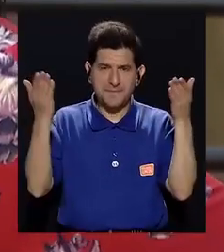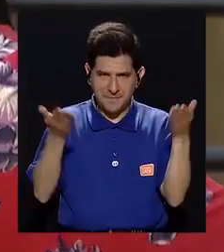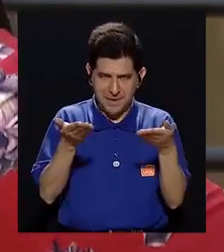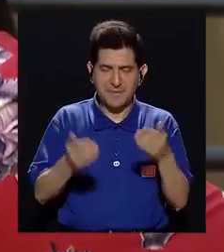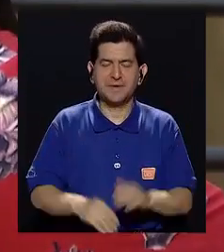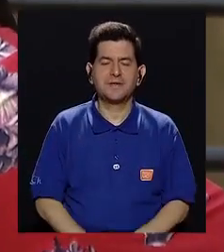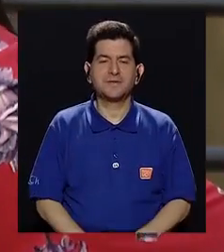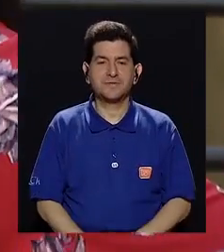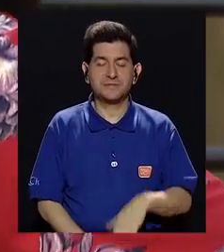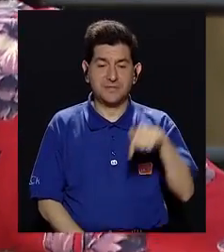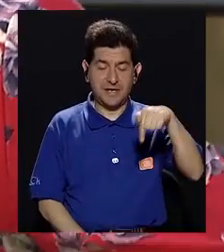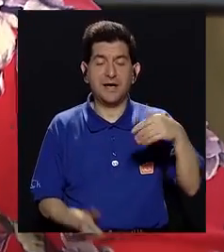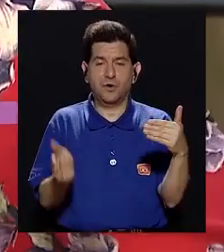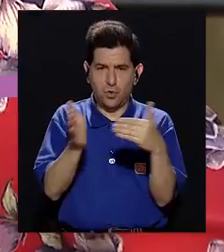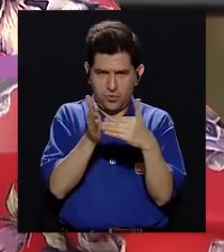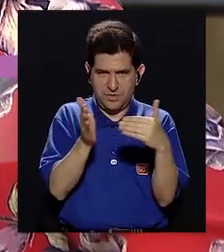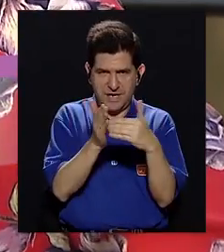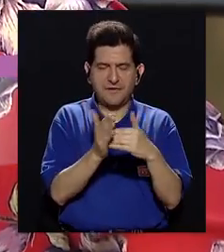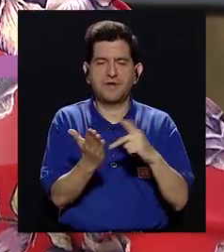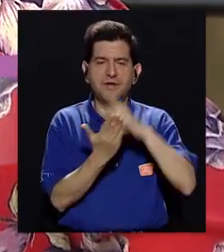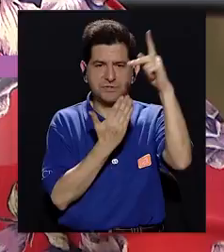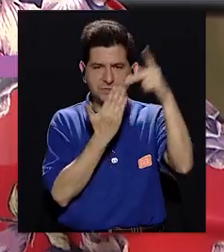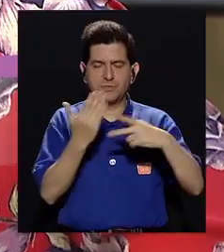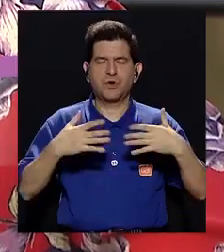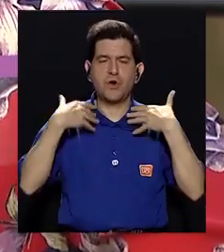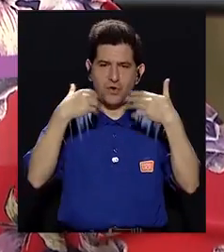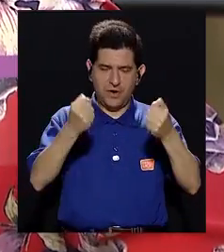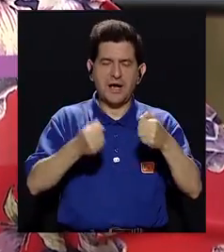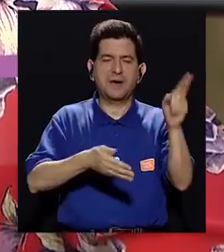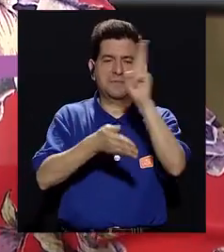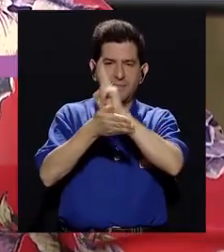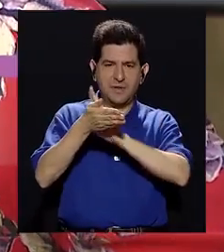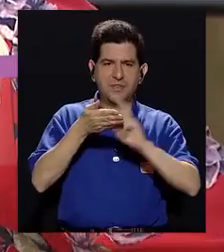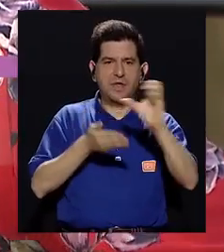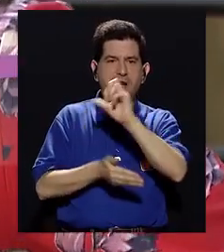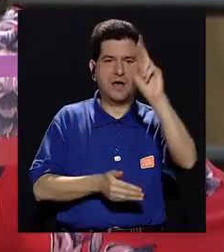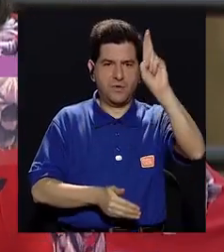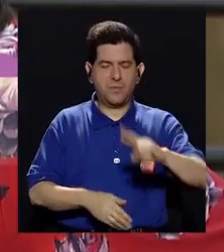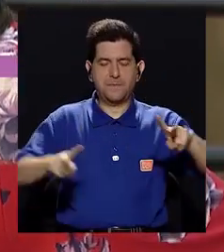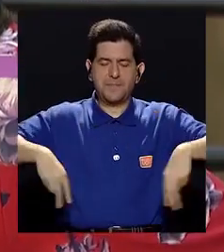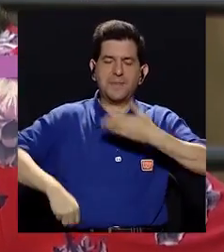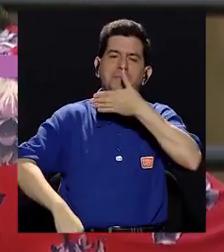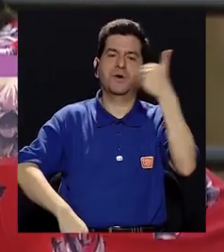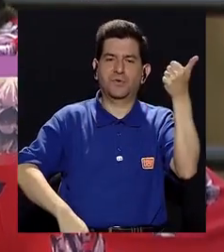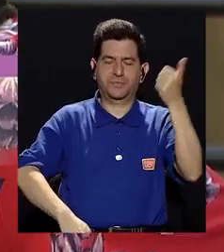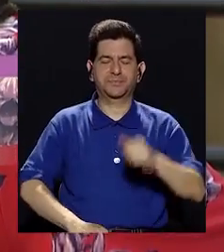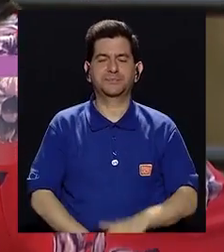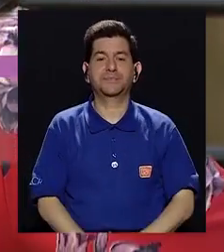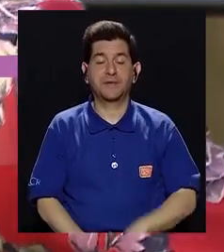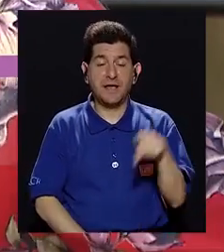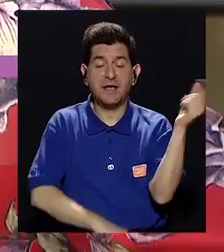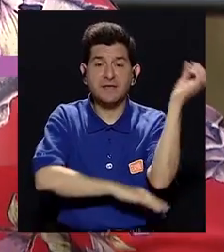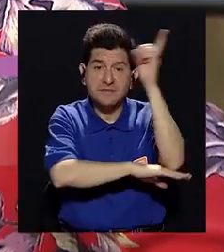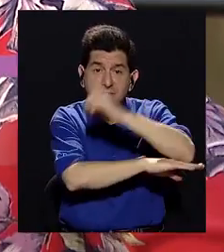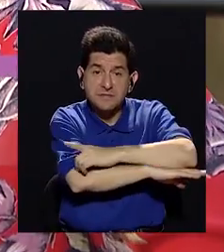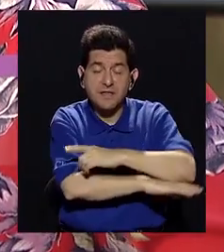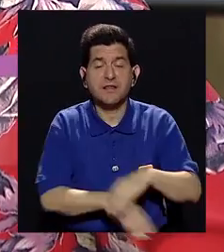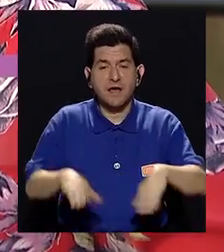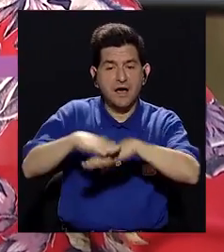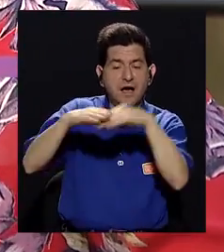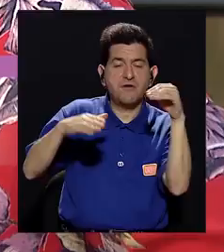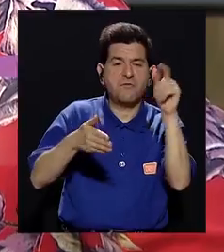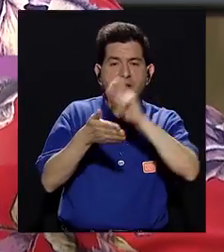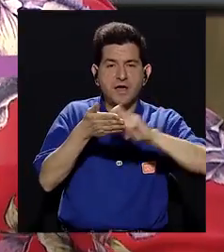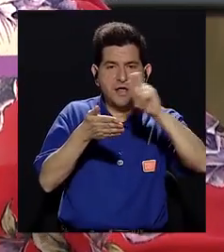¿qué tal? Bienvenidos y bienvenidas una vez más a su revista de salud de la Universidad de Costa Rica, Vivir Mejor. El día de hoy,